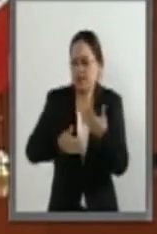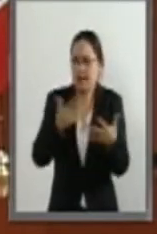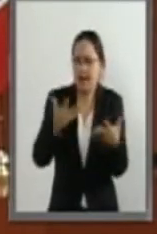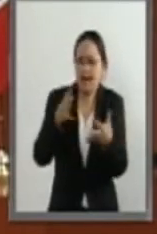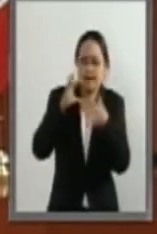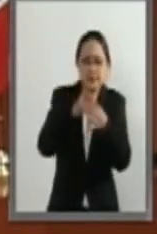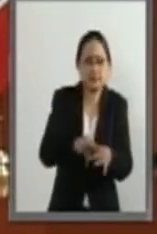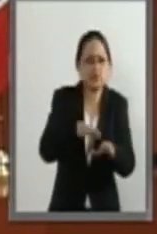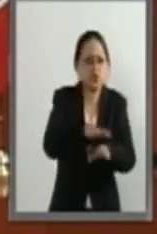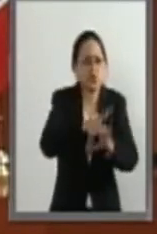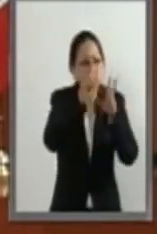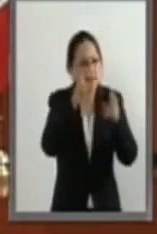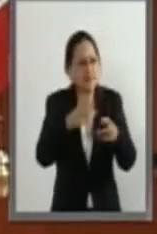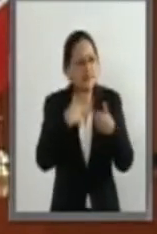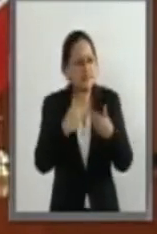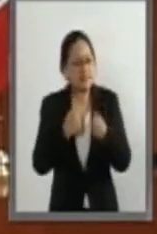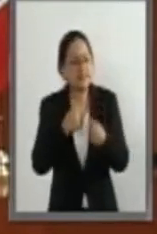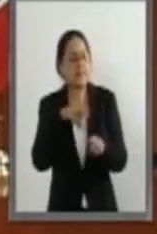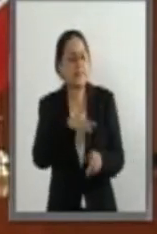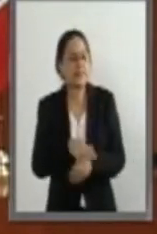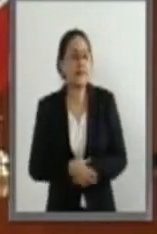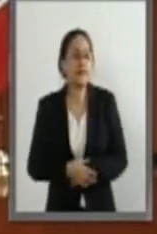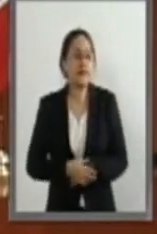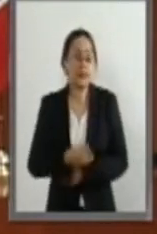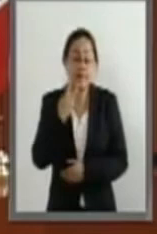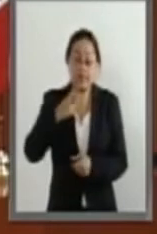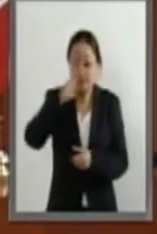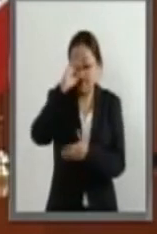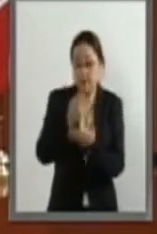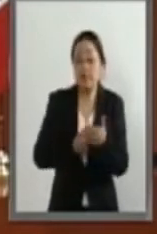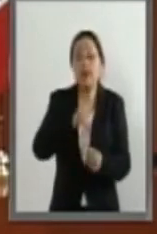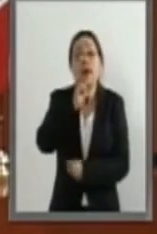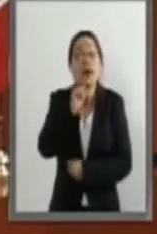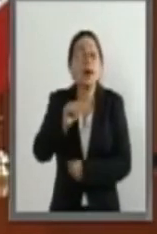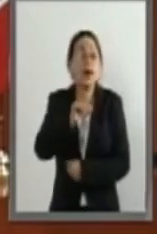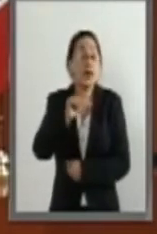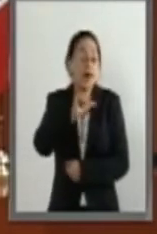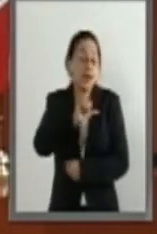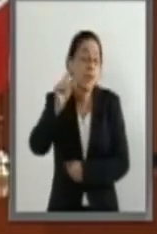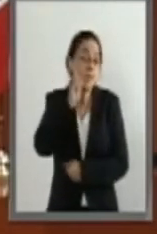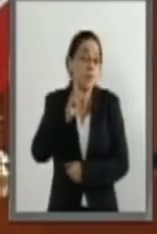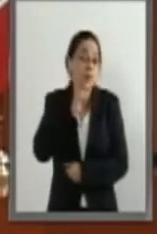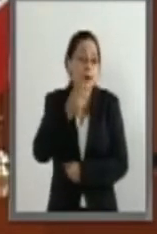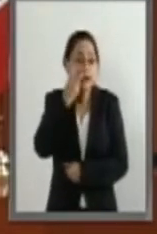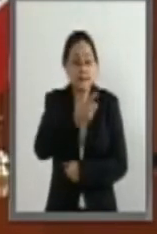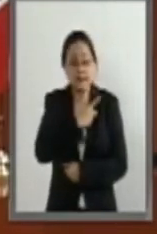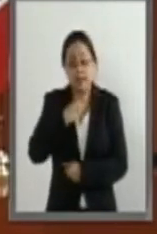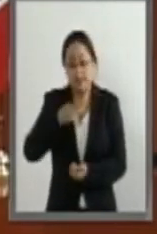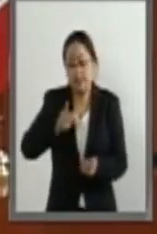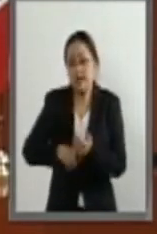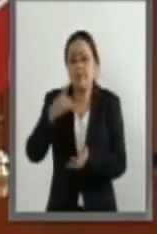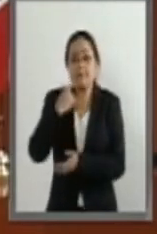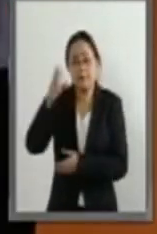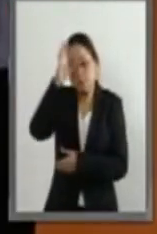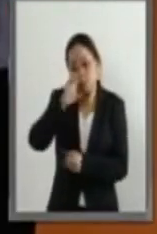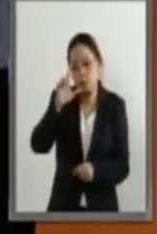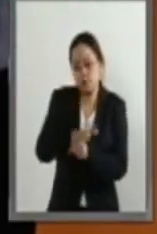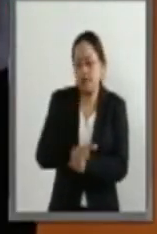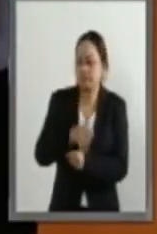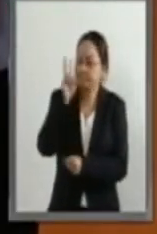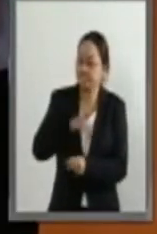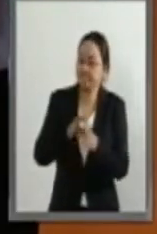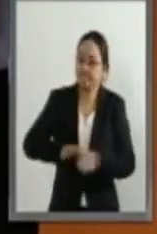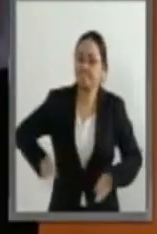tema. Transformar la realidad de la violencia contra las mujeres implica esfuerzos culturales